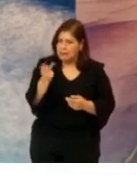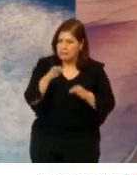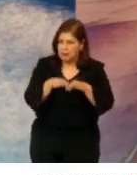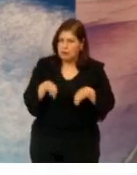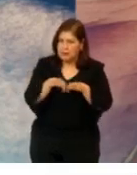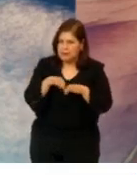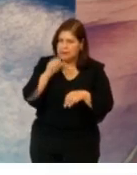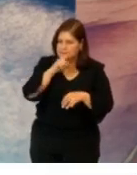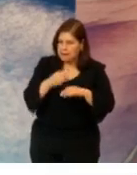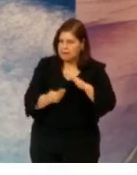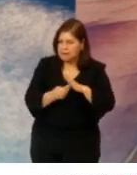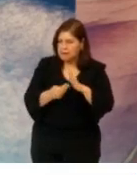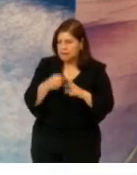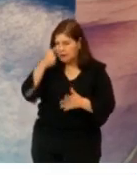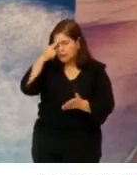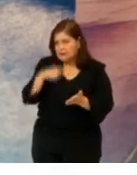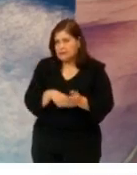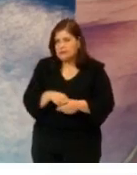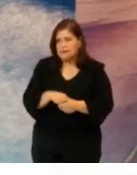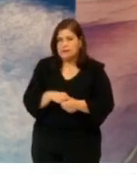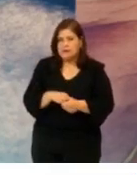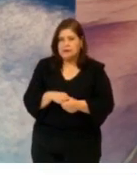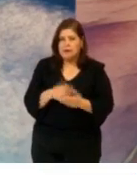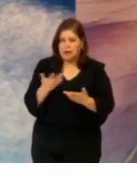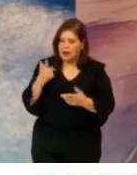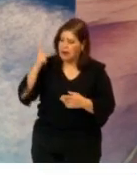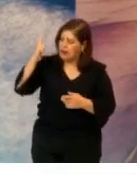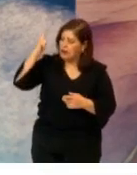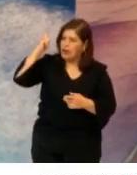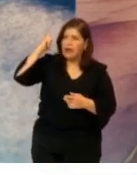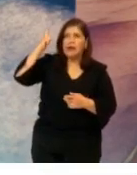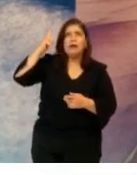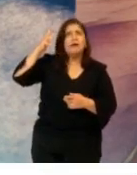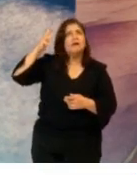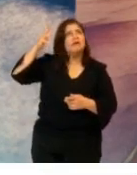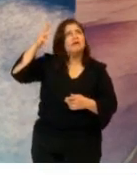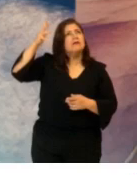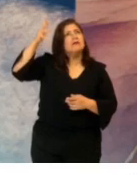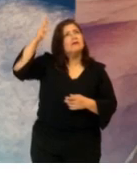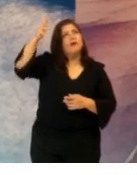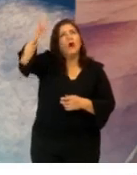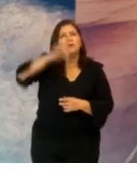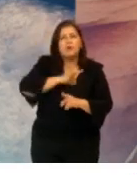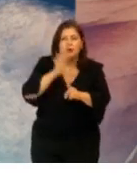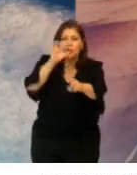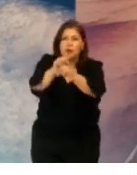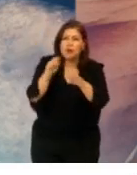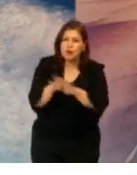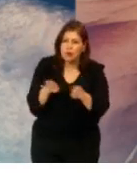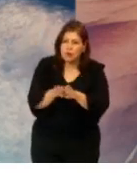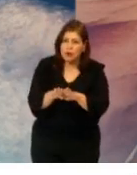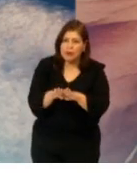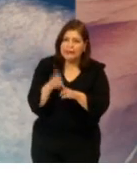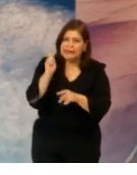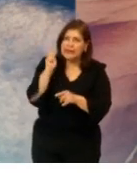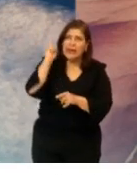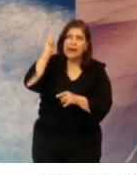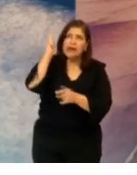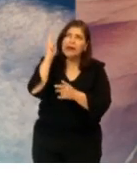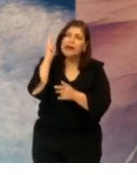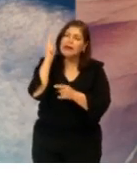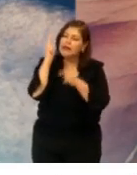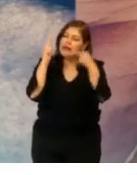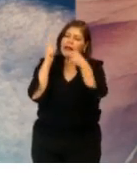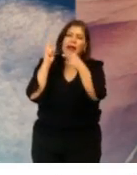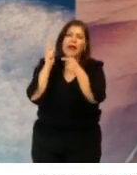relevante para esta mesa, ¿no? ¿Cómo cultivamos la esperanza? La esperanza es algo que tiene que ver con esperar, tiene algo